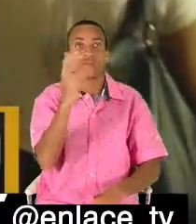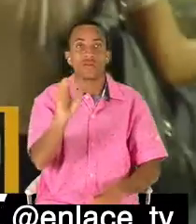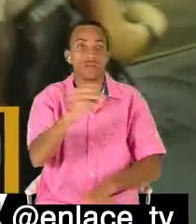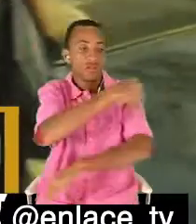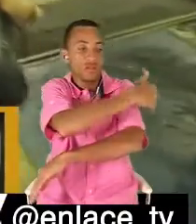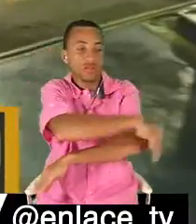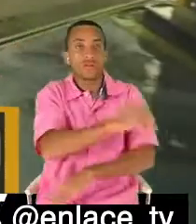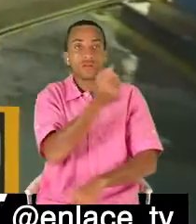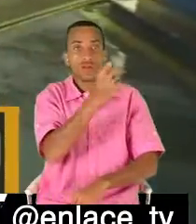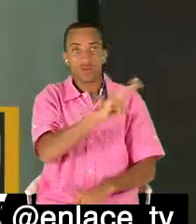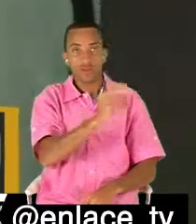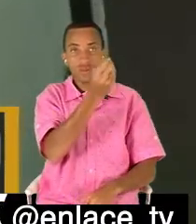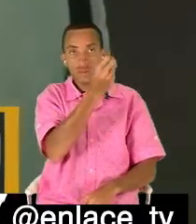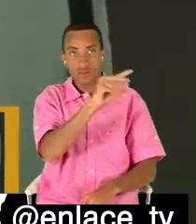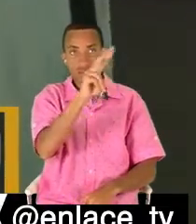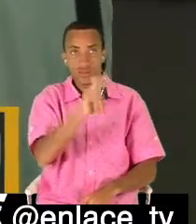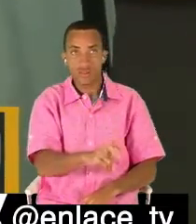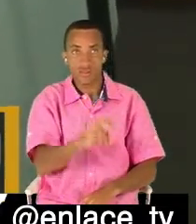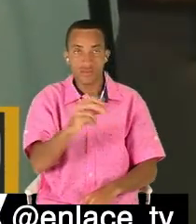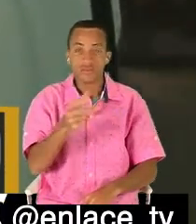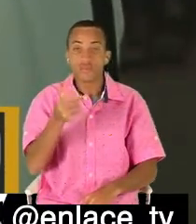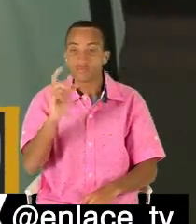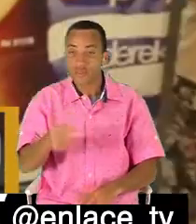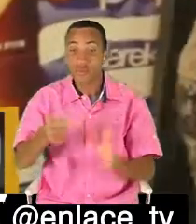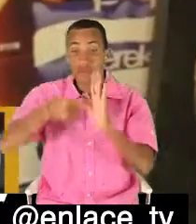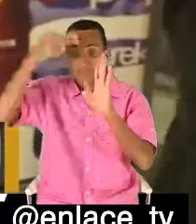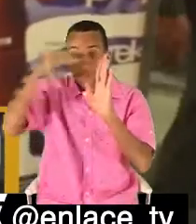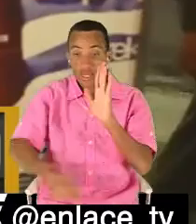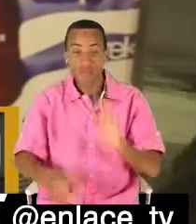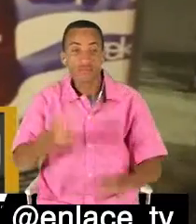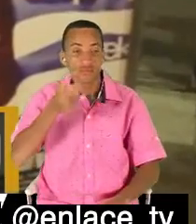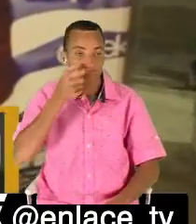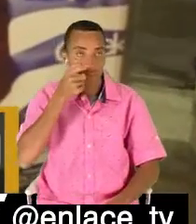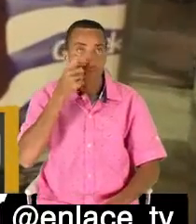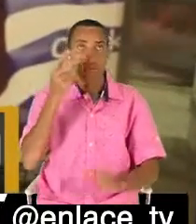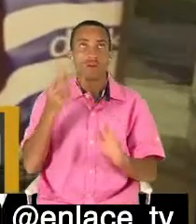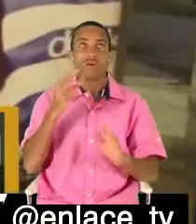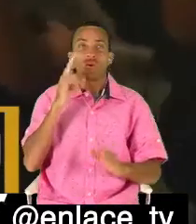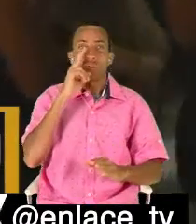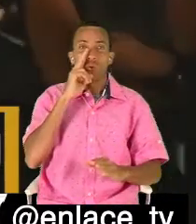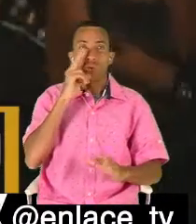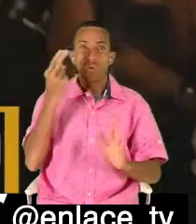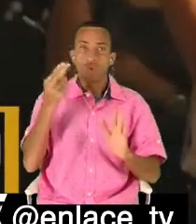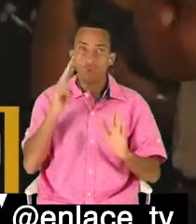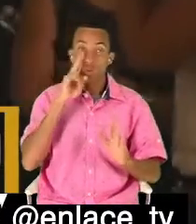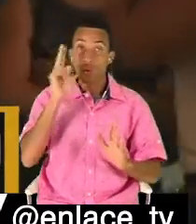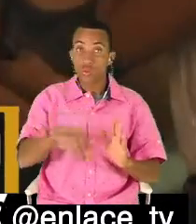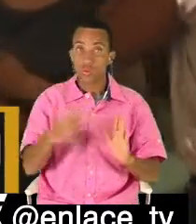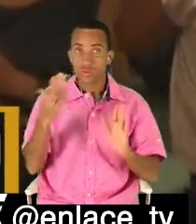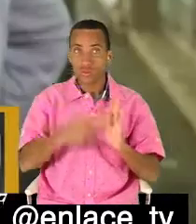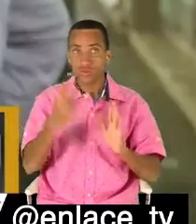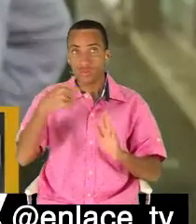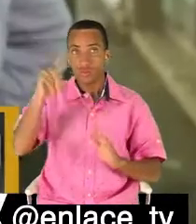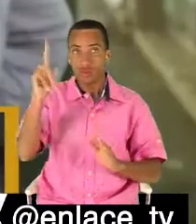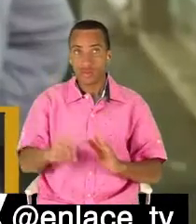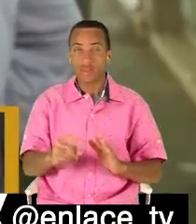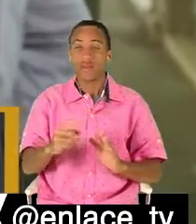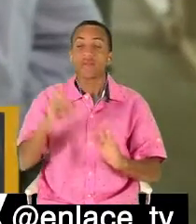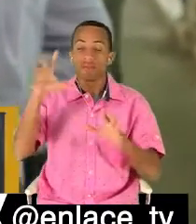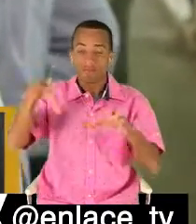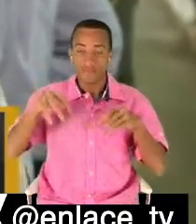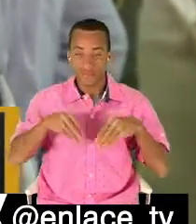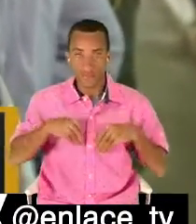17 para verificar que se estén cumpliendo los fallos de Acción Popular de junio de 2016, los cuales se deben acatar a cabalidad. A